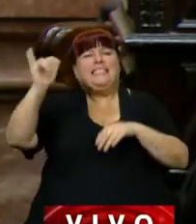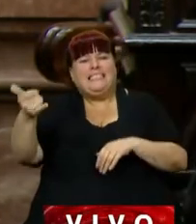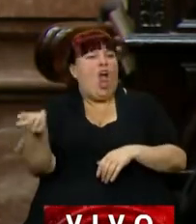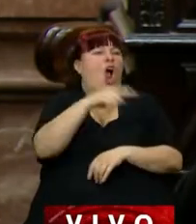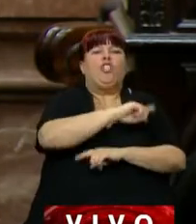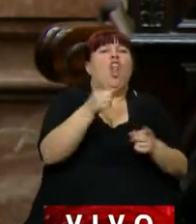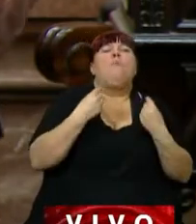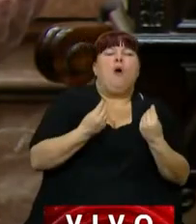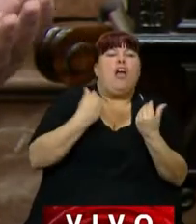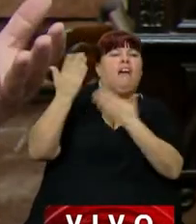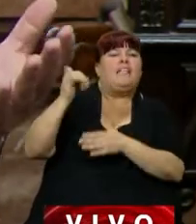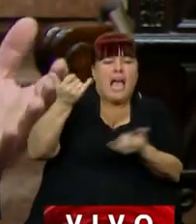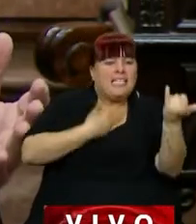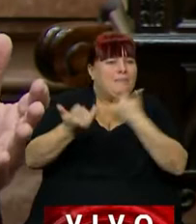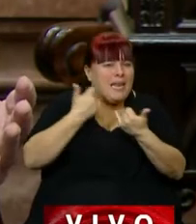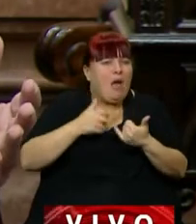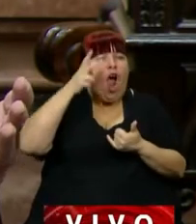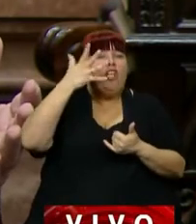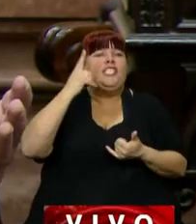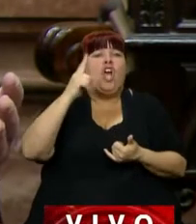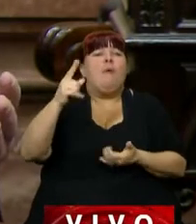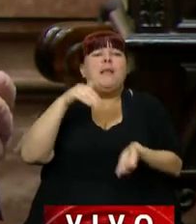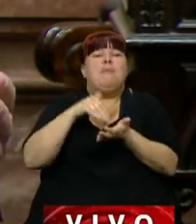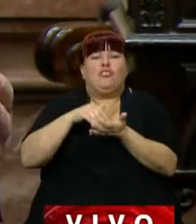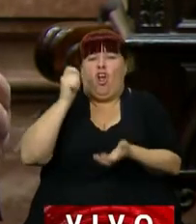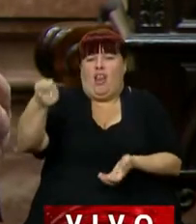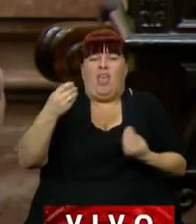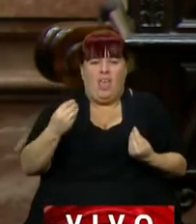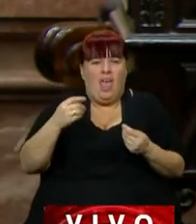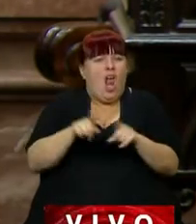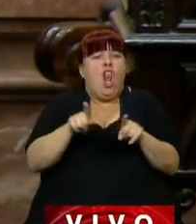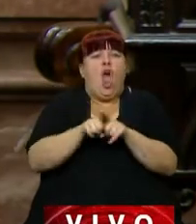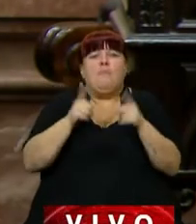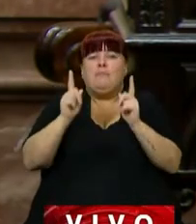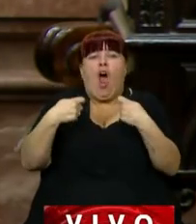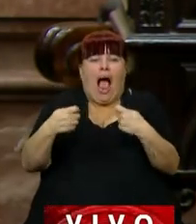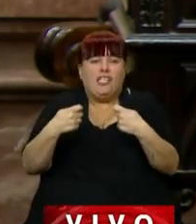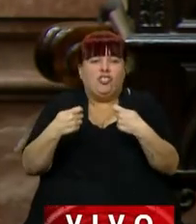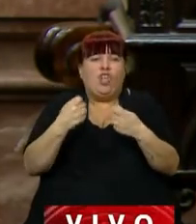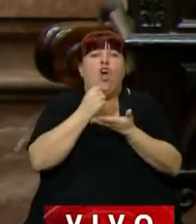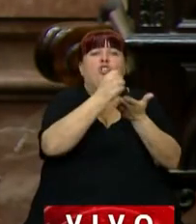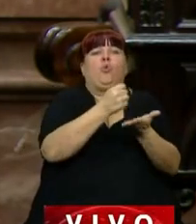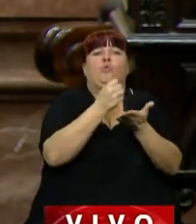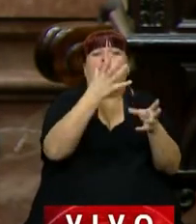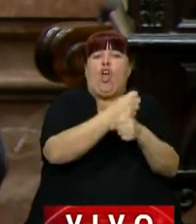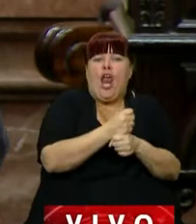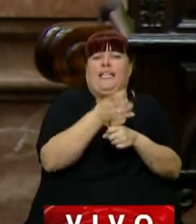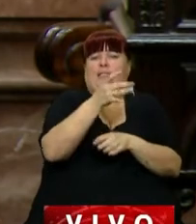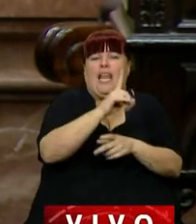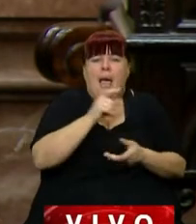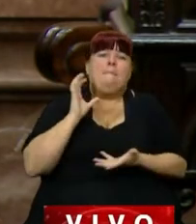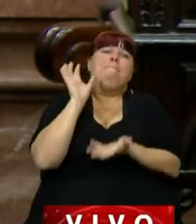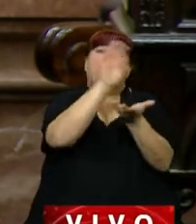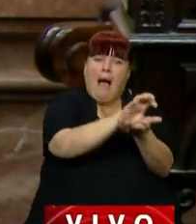y a otros no. Explíquenmelo, 85.000 palos, que es lo mismo que se gasta en los subsidios del transporte. ¿Por qué no ponen